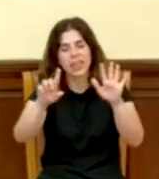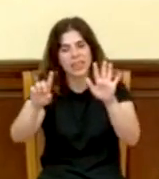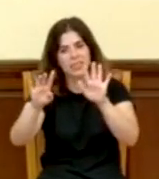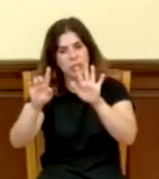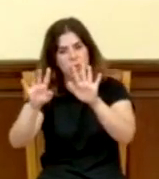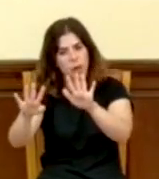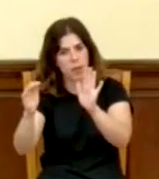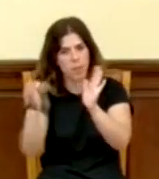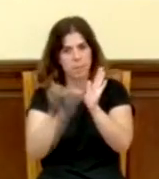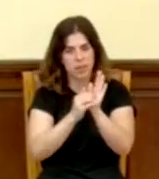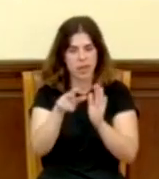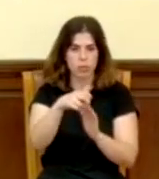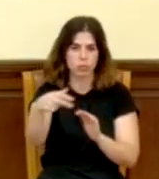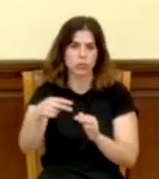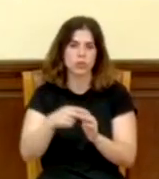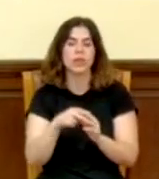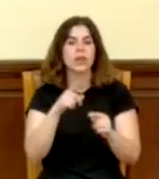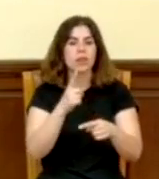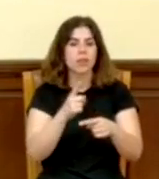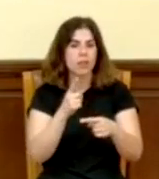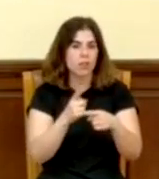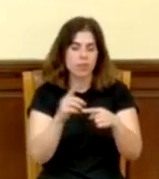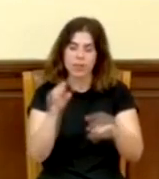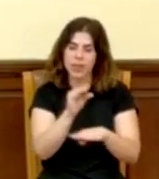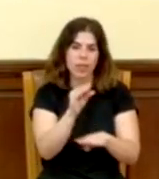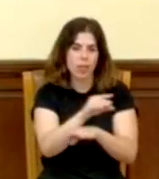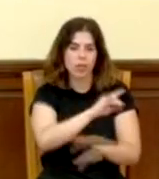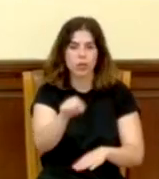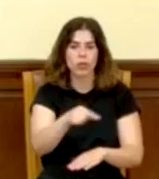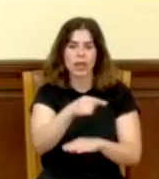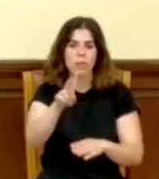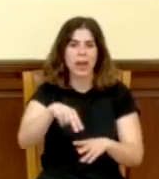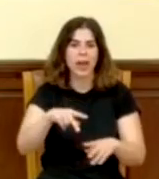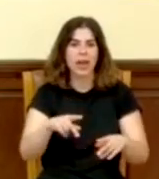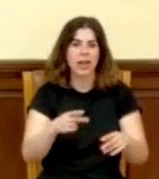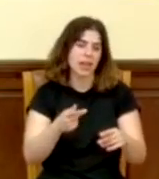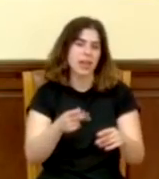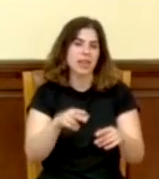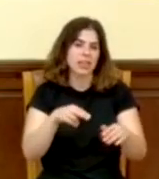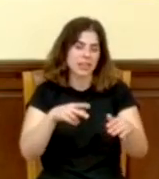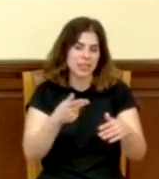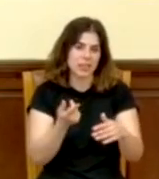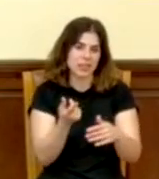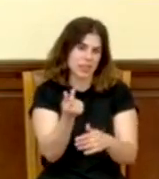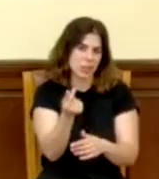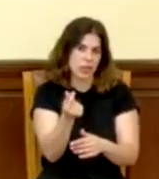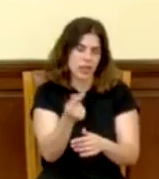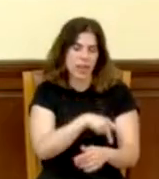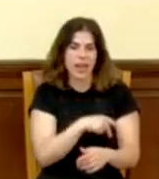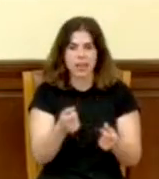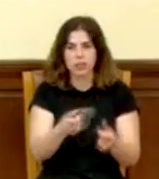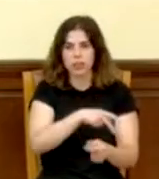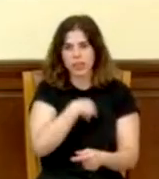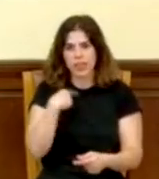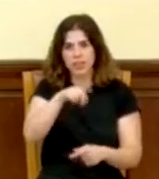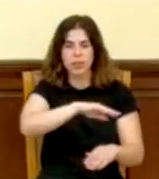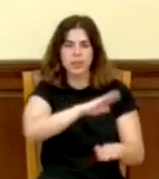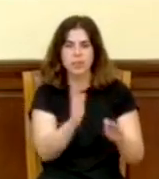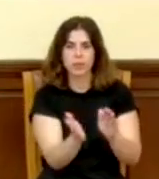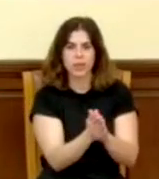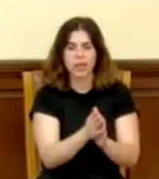150.082,87 euros. La total financiación es con remanente tesorería para gastos generales y se propone iniciar el expediente